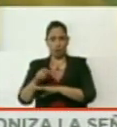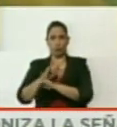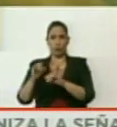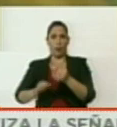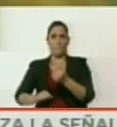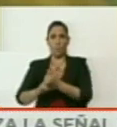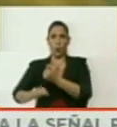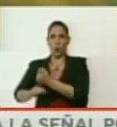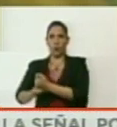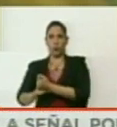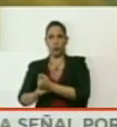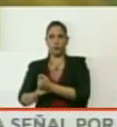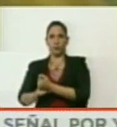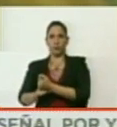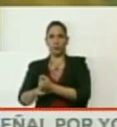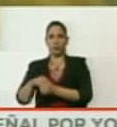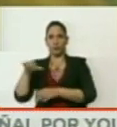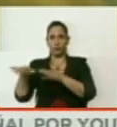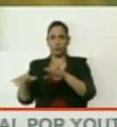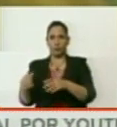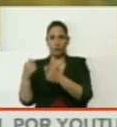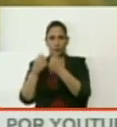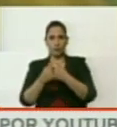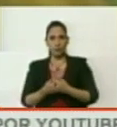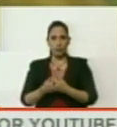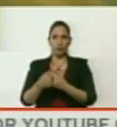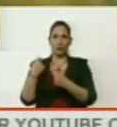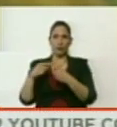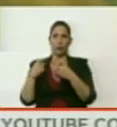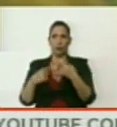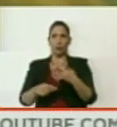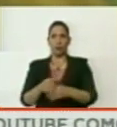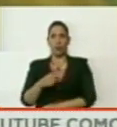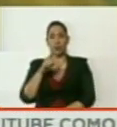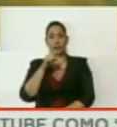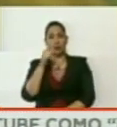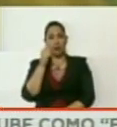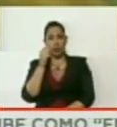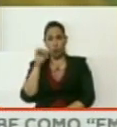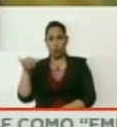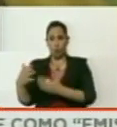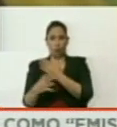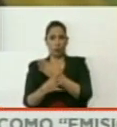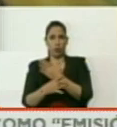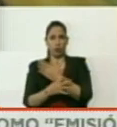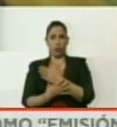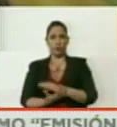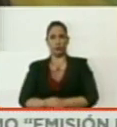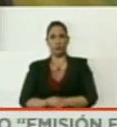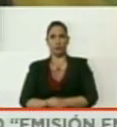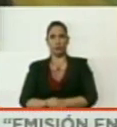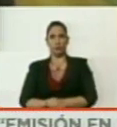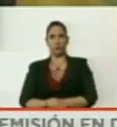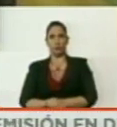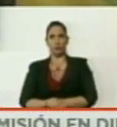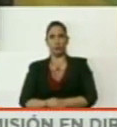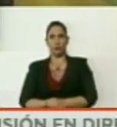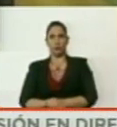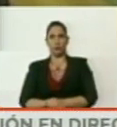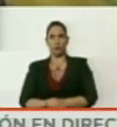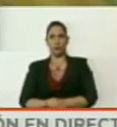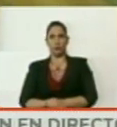apoyar y los entes financieros multilaterales, y que el señor Guaidó, que eventualmente en ese caso